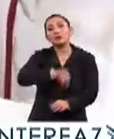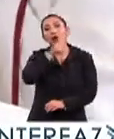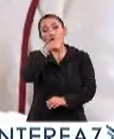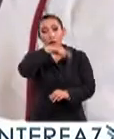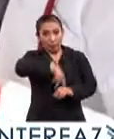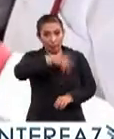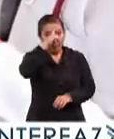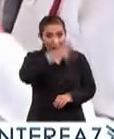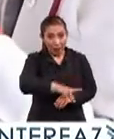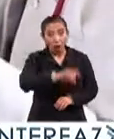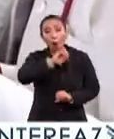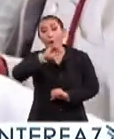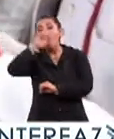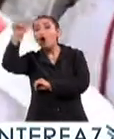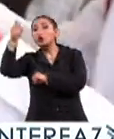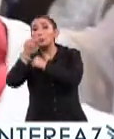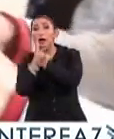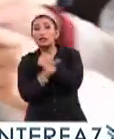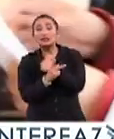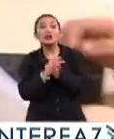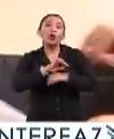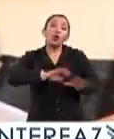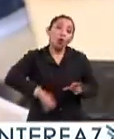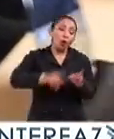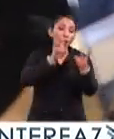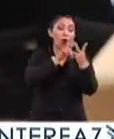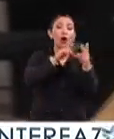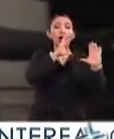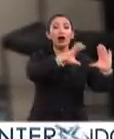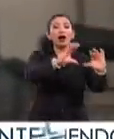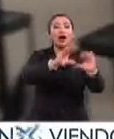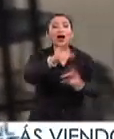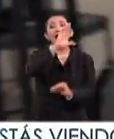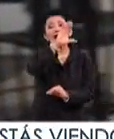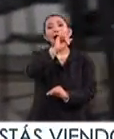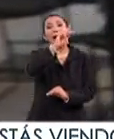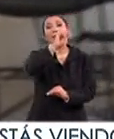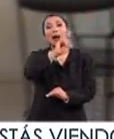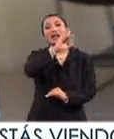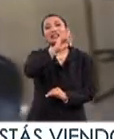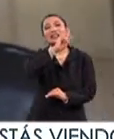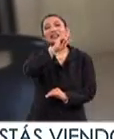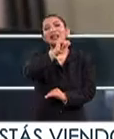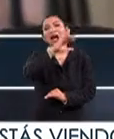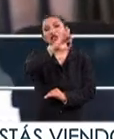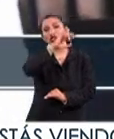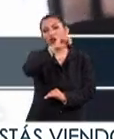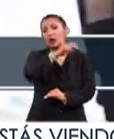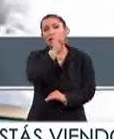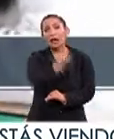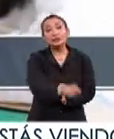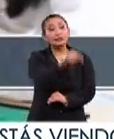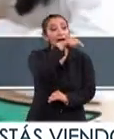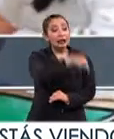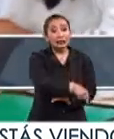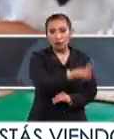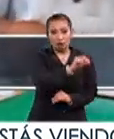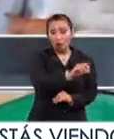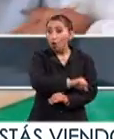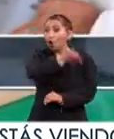nacional e internacional. Y capacitación. Capacitación generalmente quiere decir que te sales de tu país para